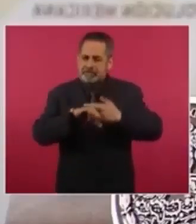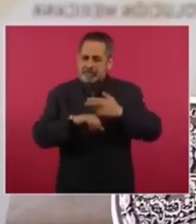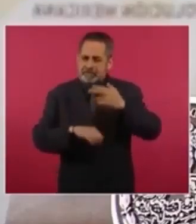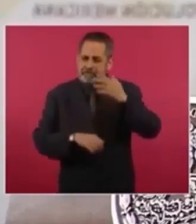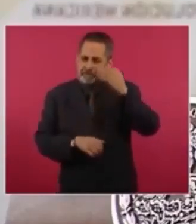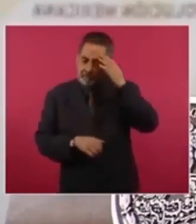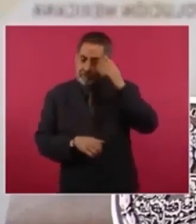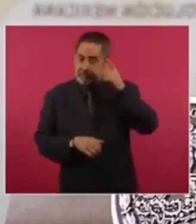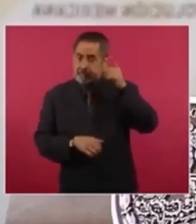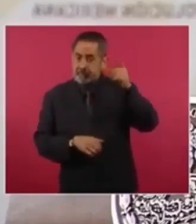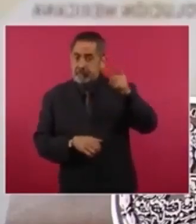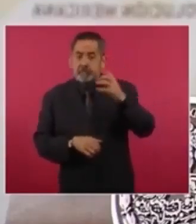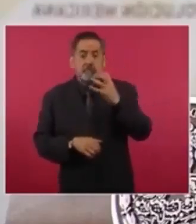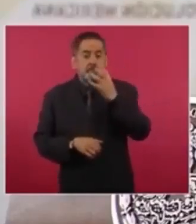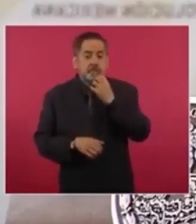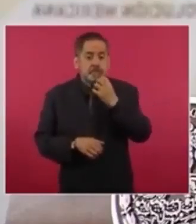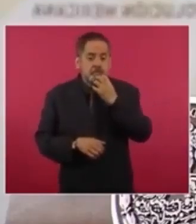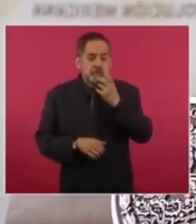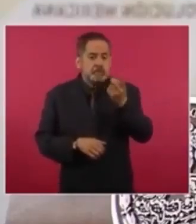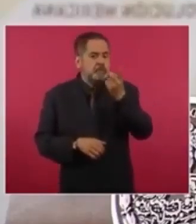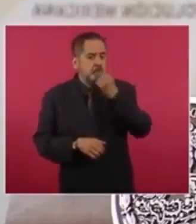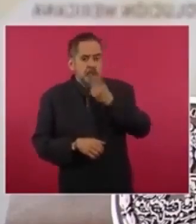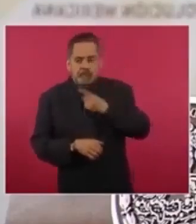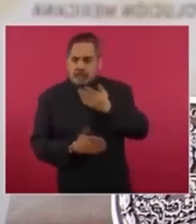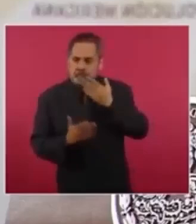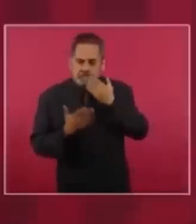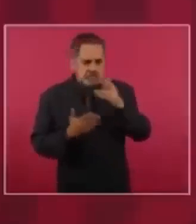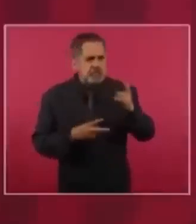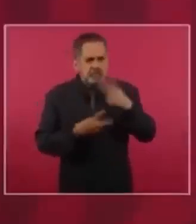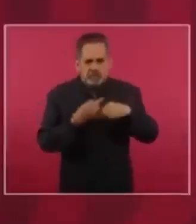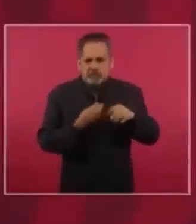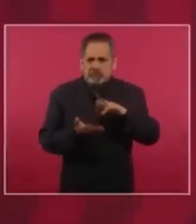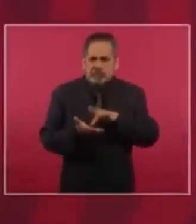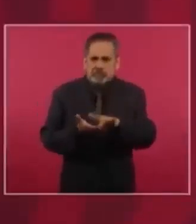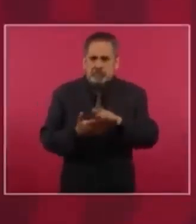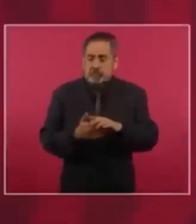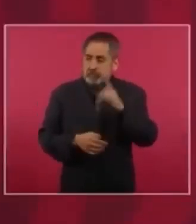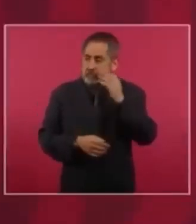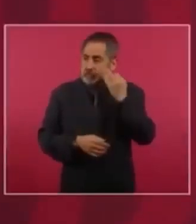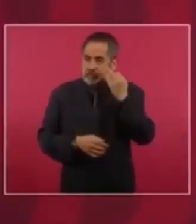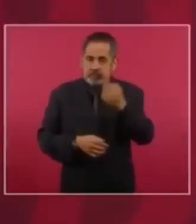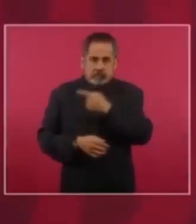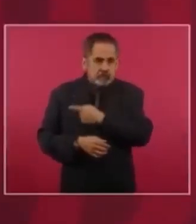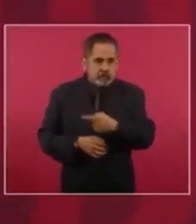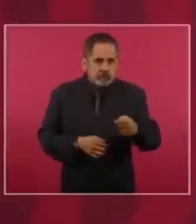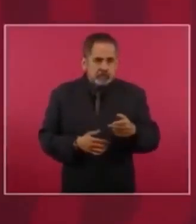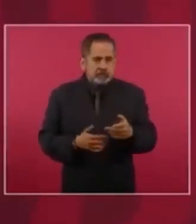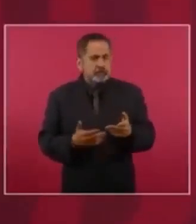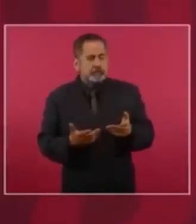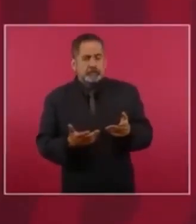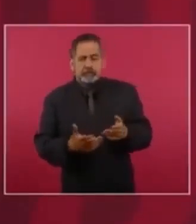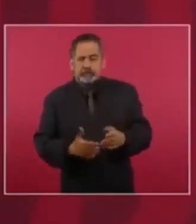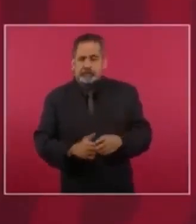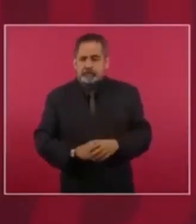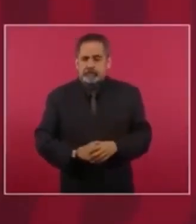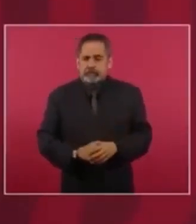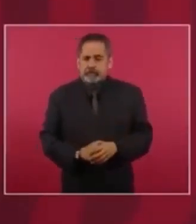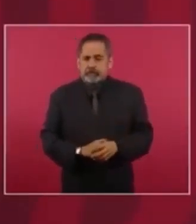una carta diciendo que iban a cooperar, que iban a apoyar, pero ya ha pasado mucho tiempo.